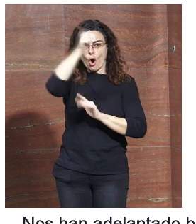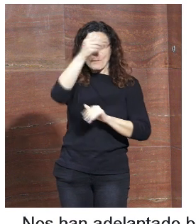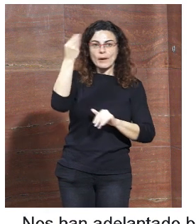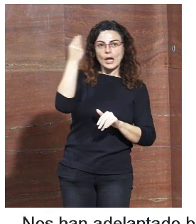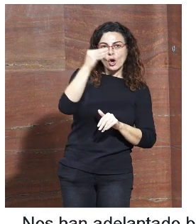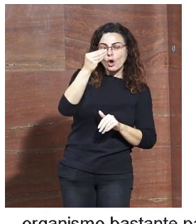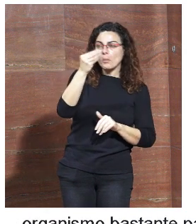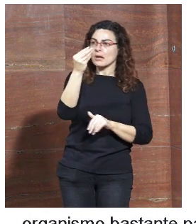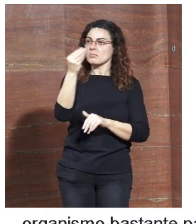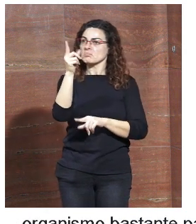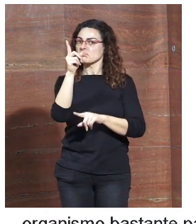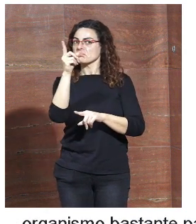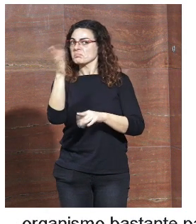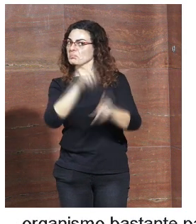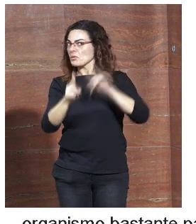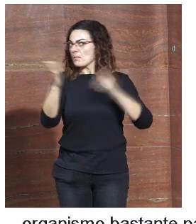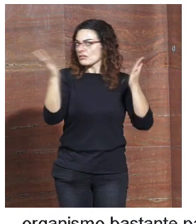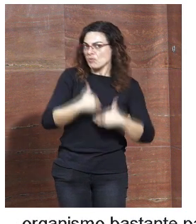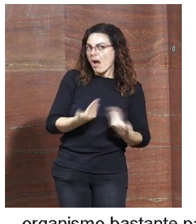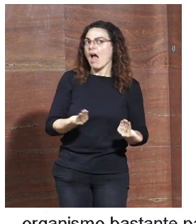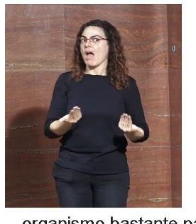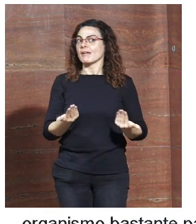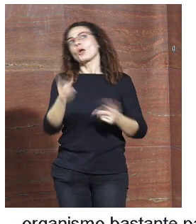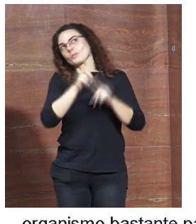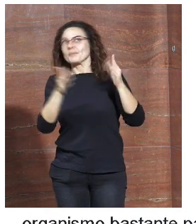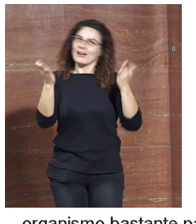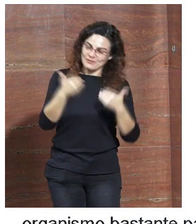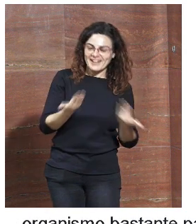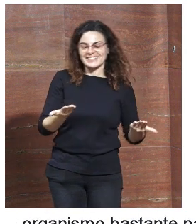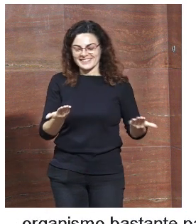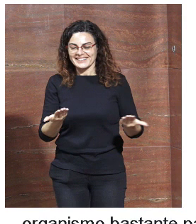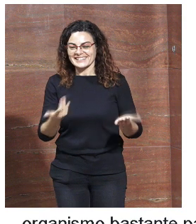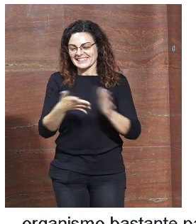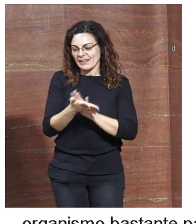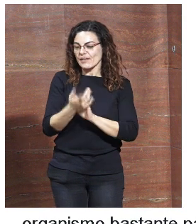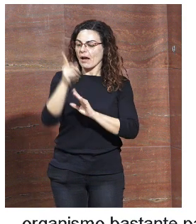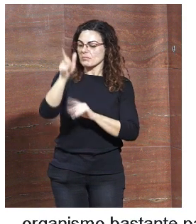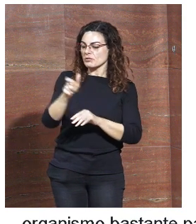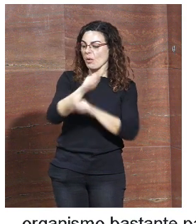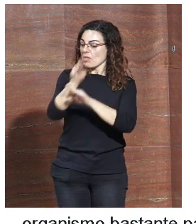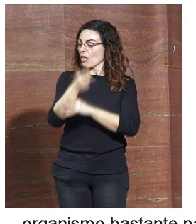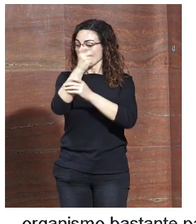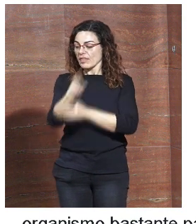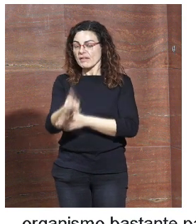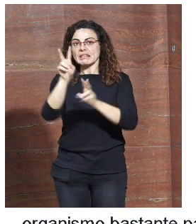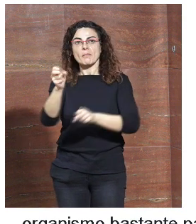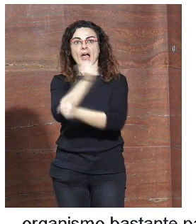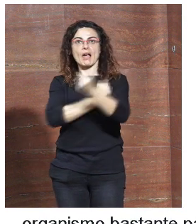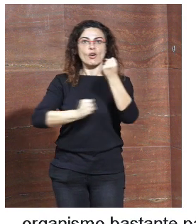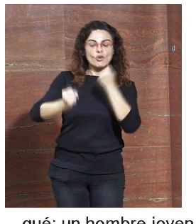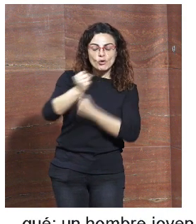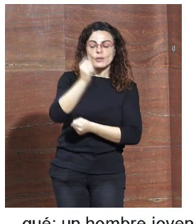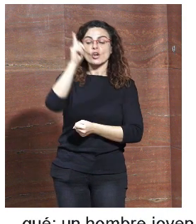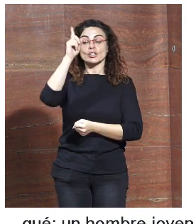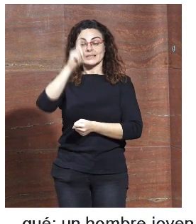que no le pasa nada, ¿no? Bueno, Ken es de plástico, nunca le pasa nada, ¿no? Que no tiene, ¿no?, tareas de cuidados, todo el tema económico también, que eso